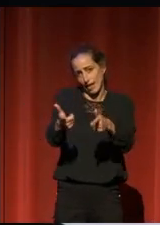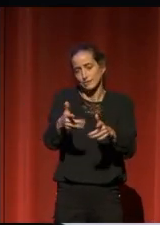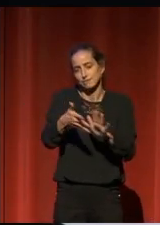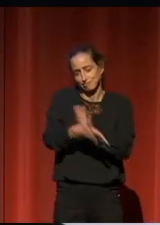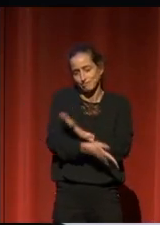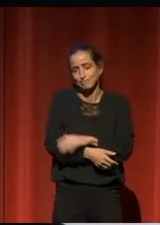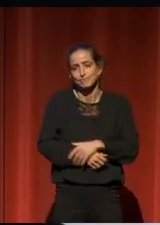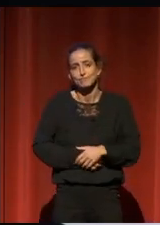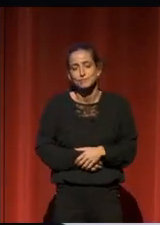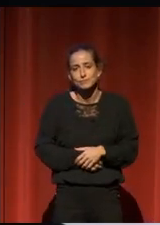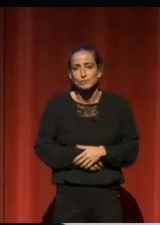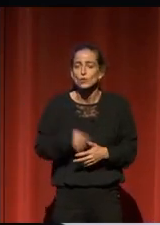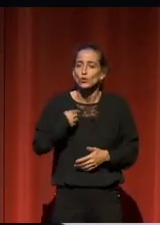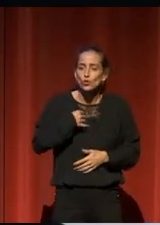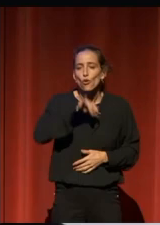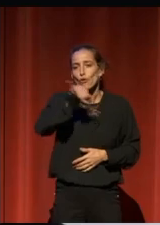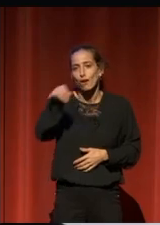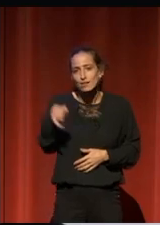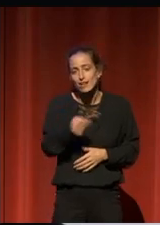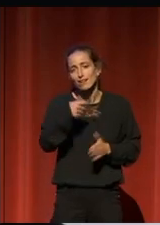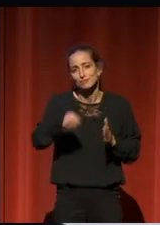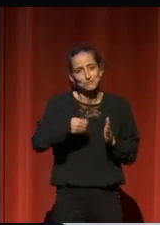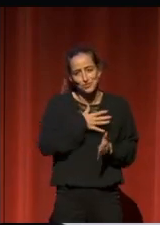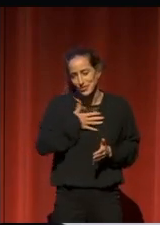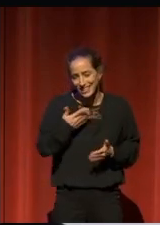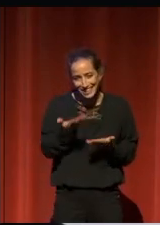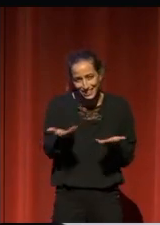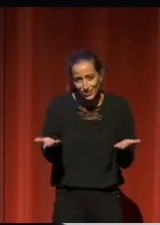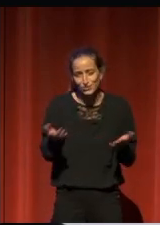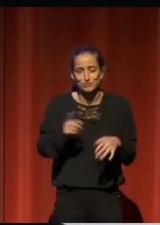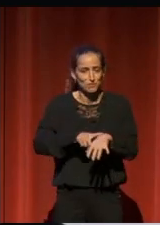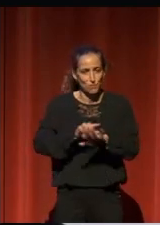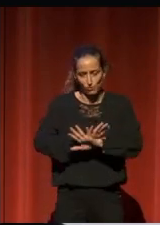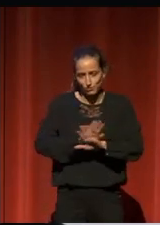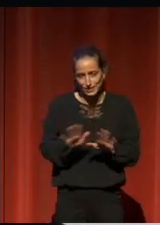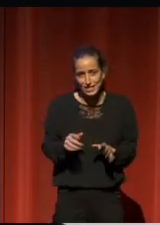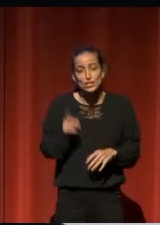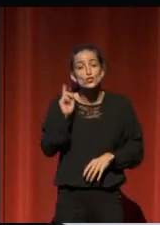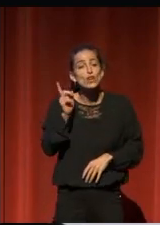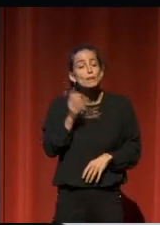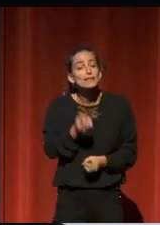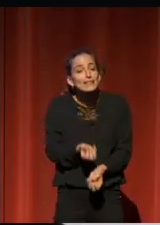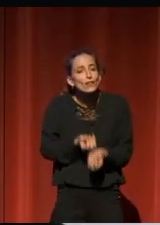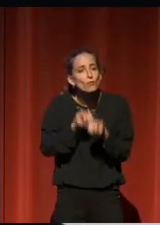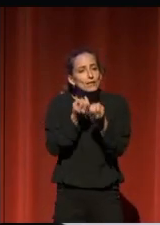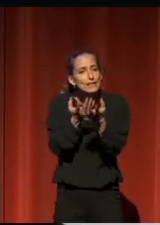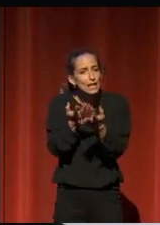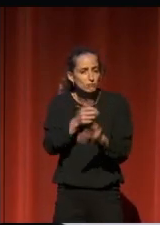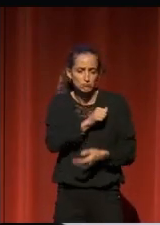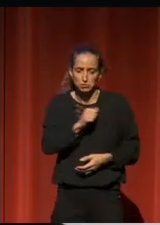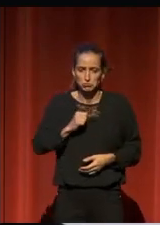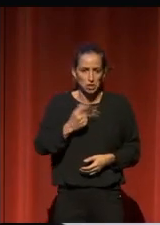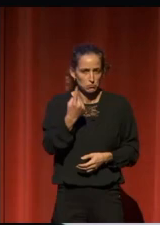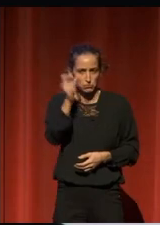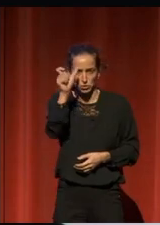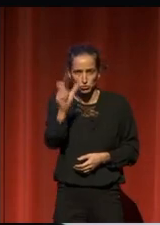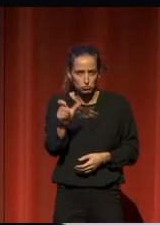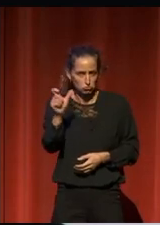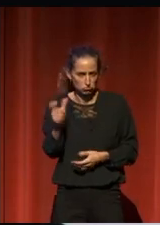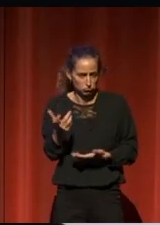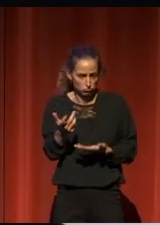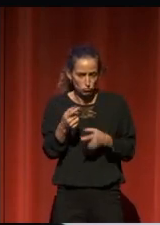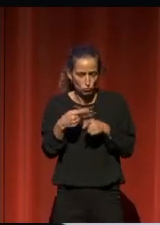No quiero cansarles ni tomarles más tiempo, solo comentarles algo personal también y que está